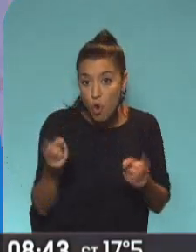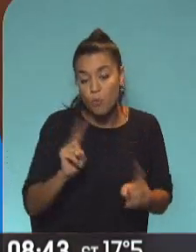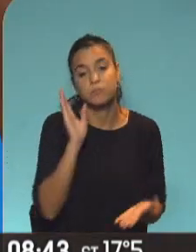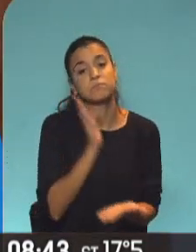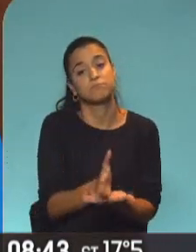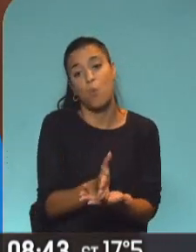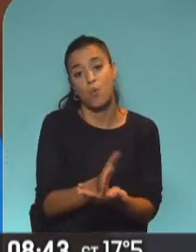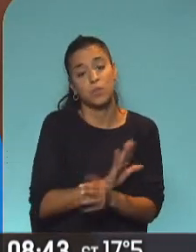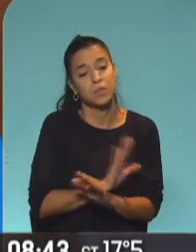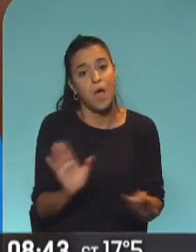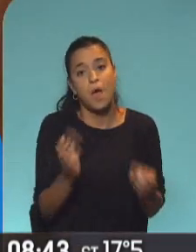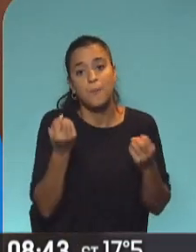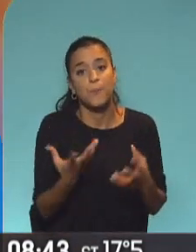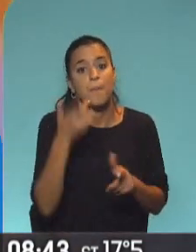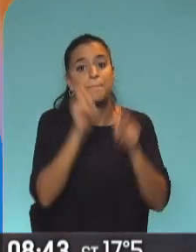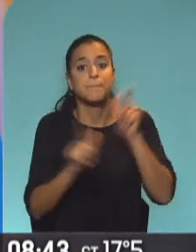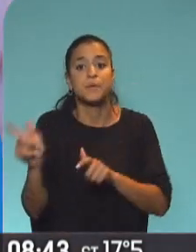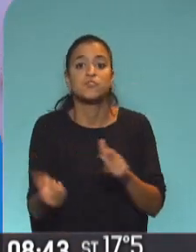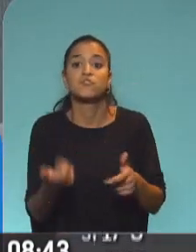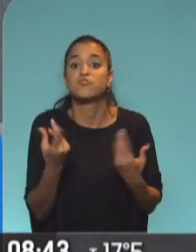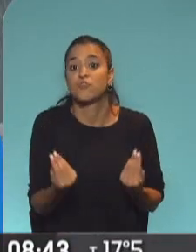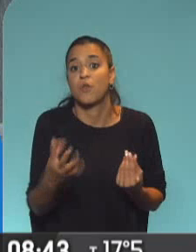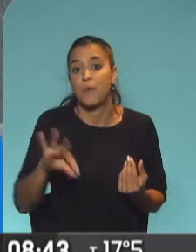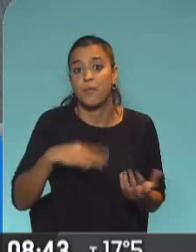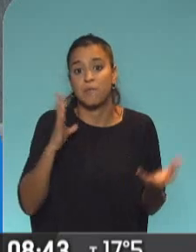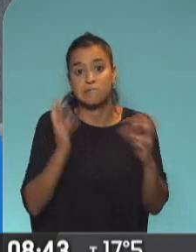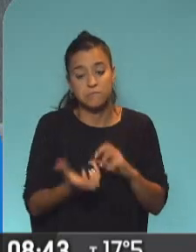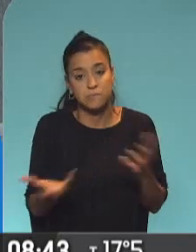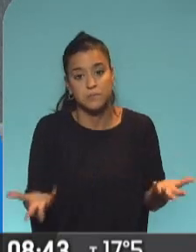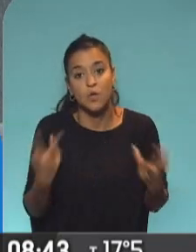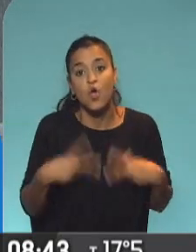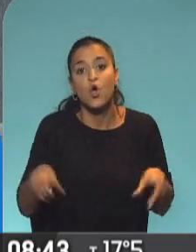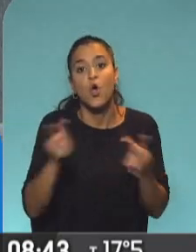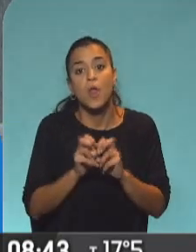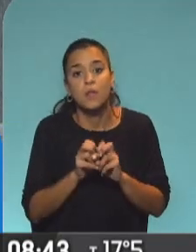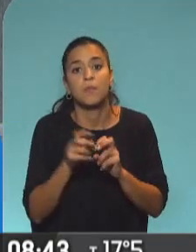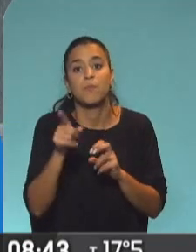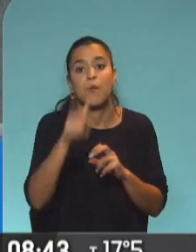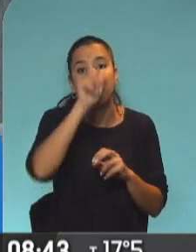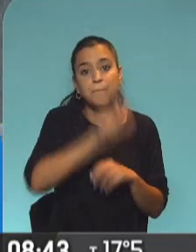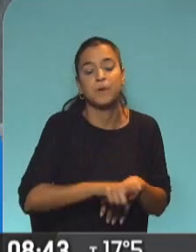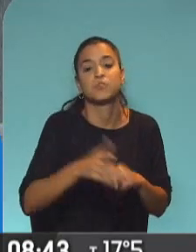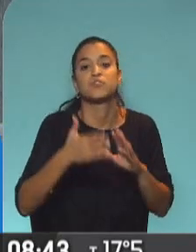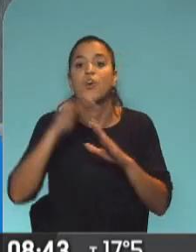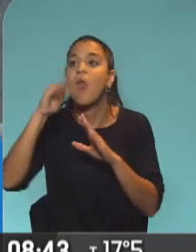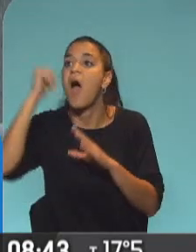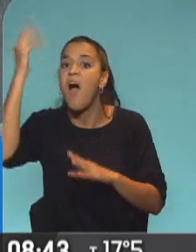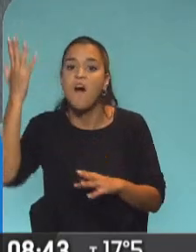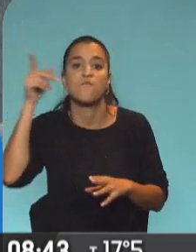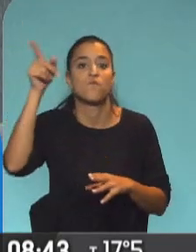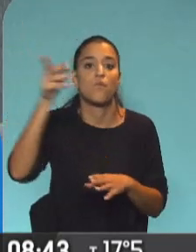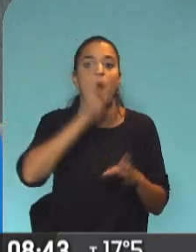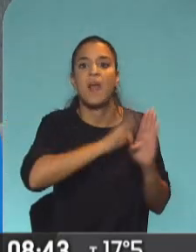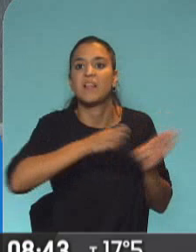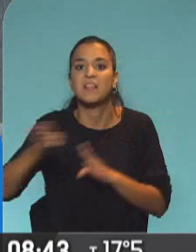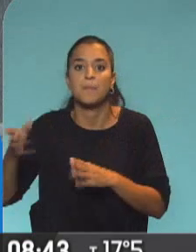sancionarlo y multarlo, porque la gente lo paga con la vida esto, ¿no? Si hacemos colectas para llevar a una persona fuera del país, para que le hagan un tratamiento, para salvarle la